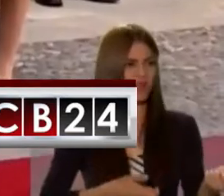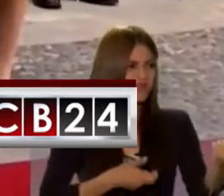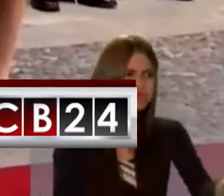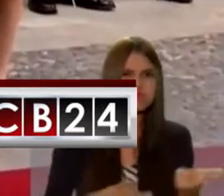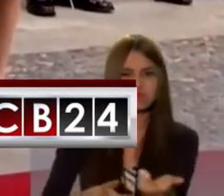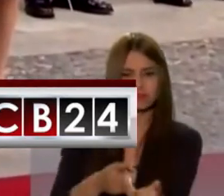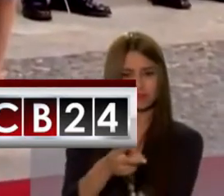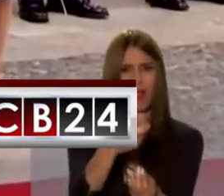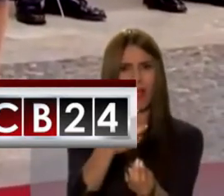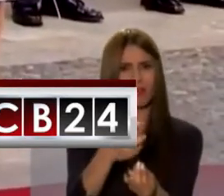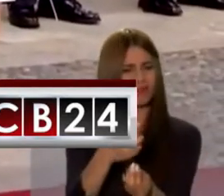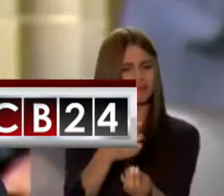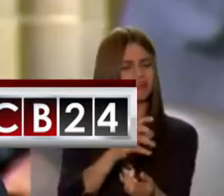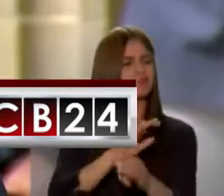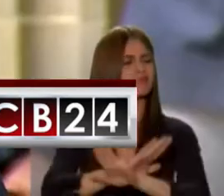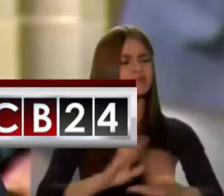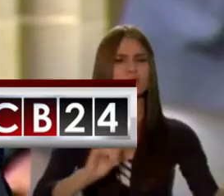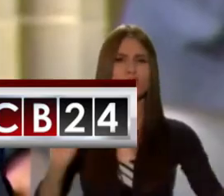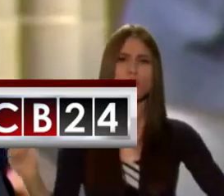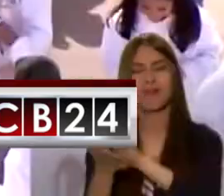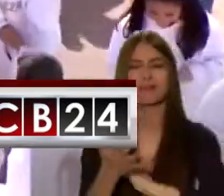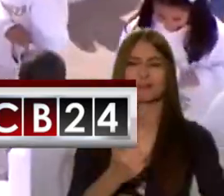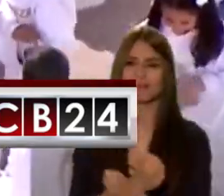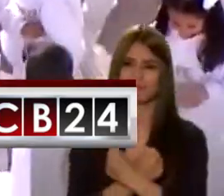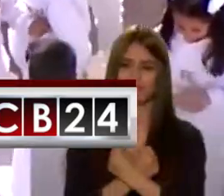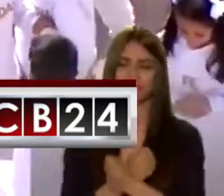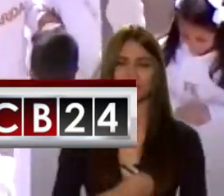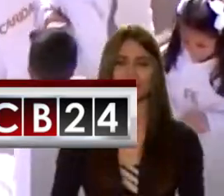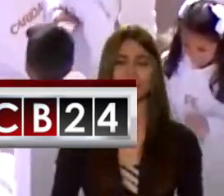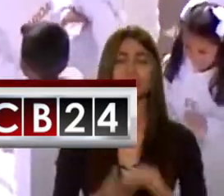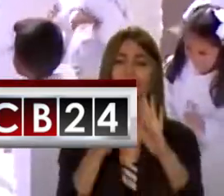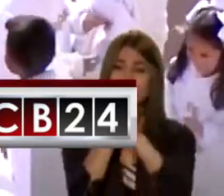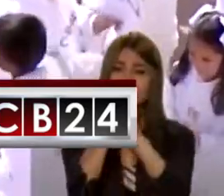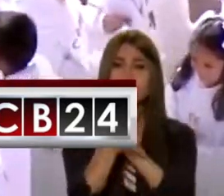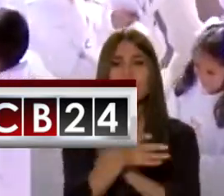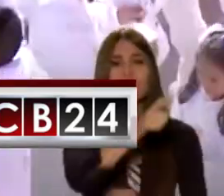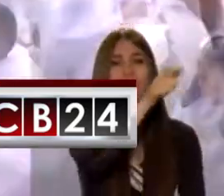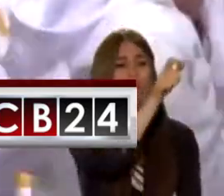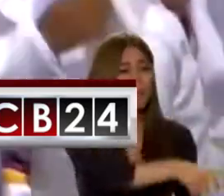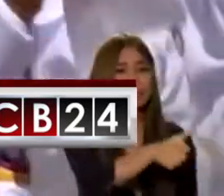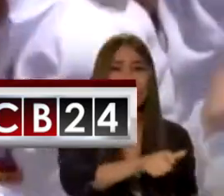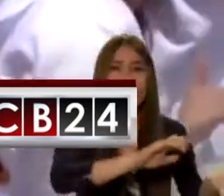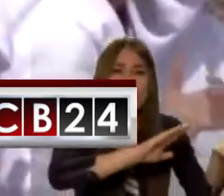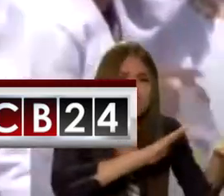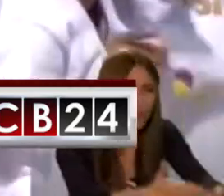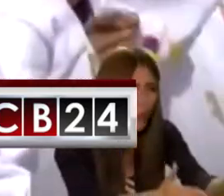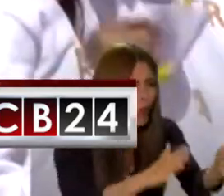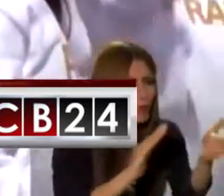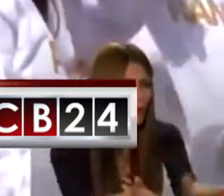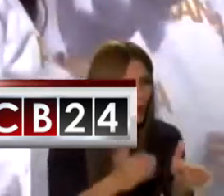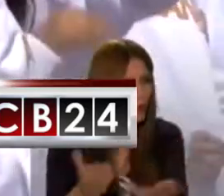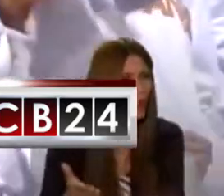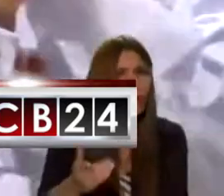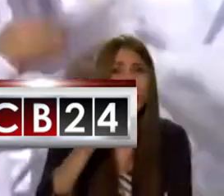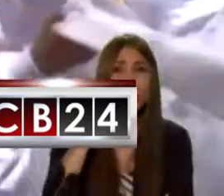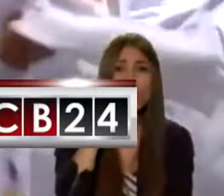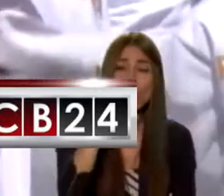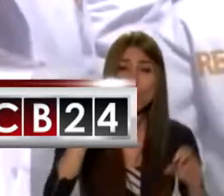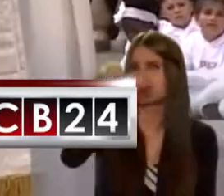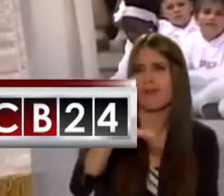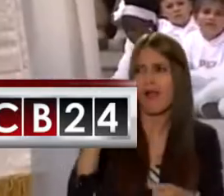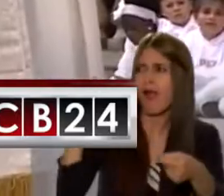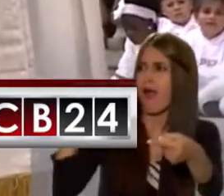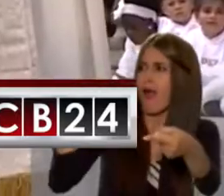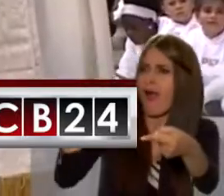de la casa del anillo luego de reunirse con el presidente de la república juan manuel santos continúa con una bendición a los fieles en el palacio cardenalicio